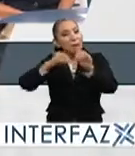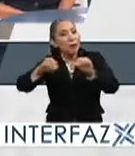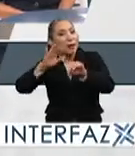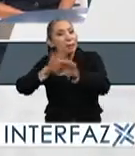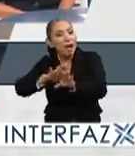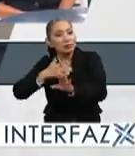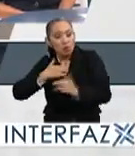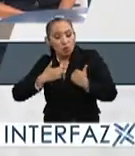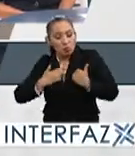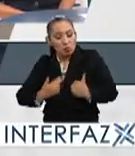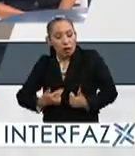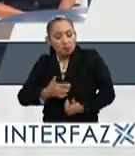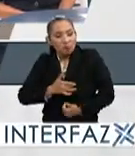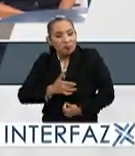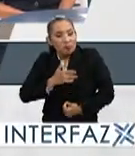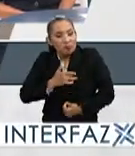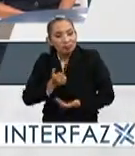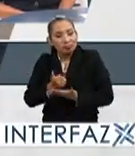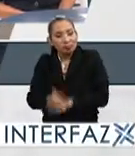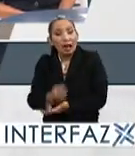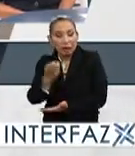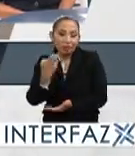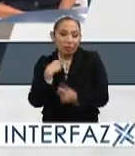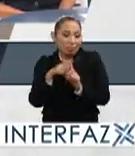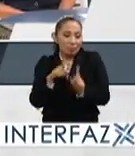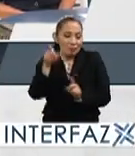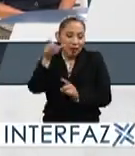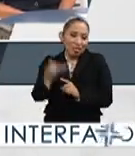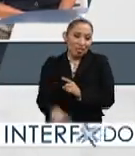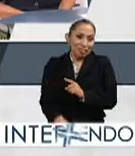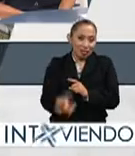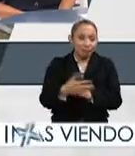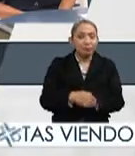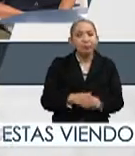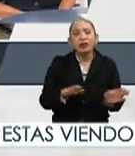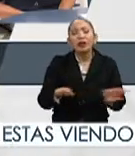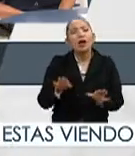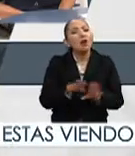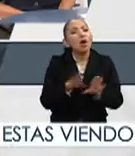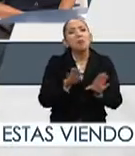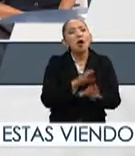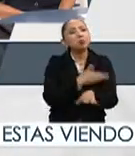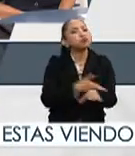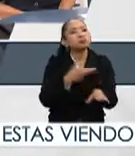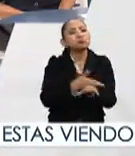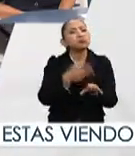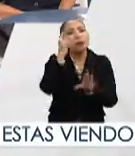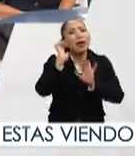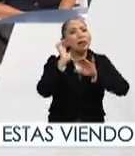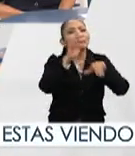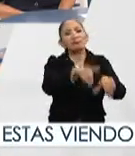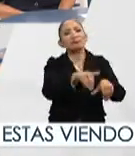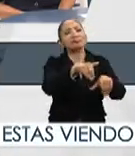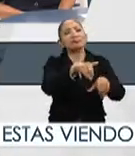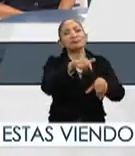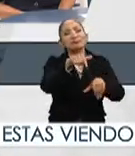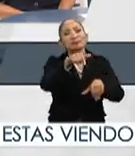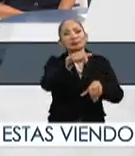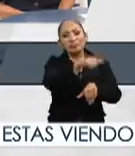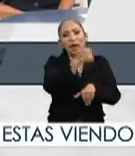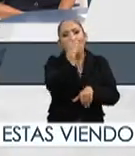bien humanitario, ¿no? Porque esa también es una de las distinciones claves. ¿Cómo son los procesos de incorporación tanto de